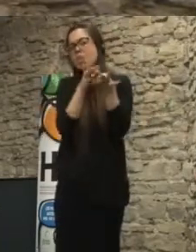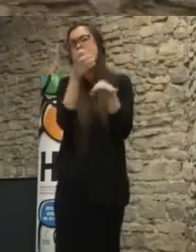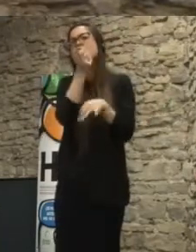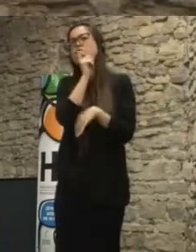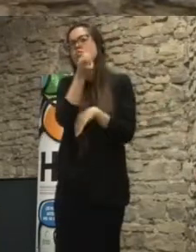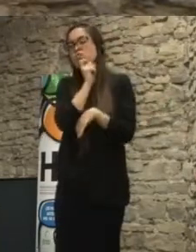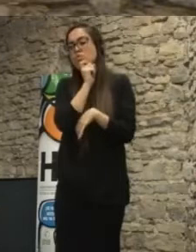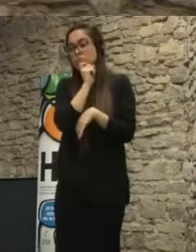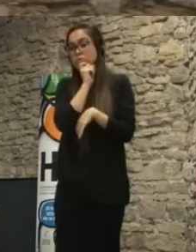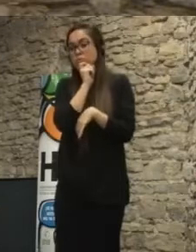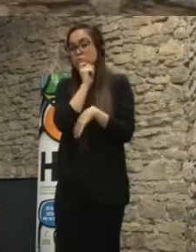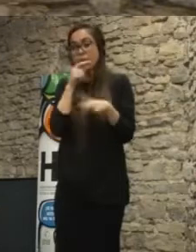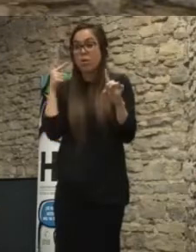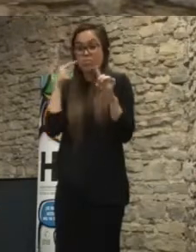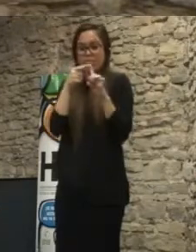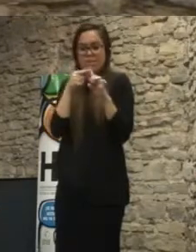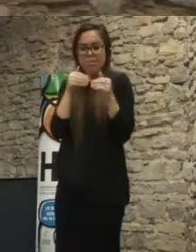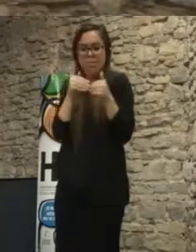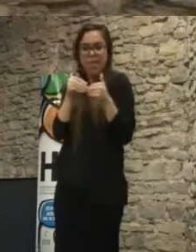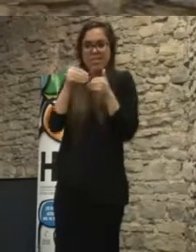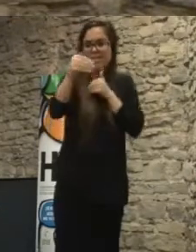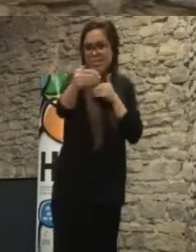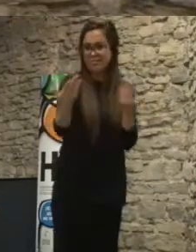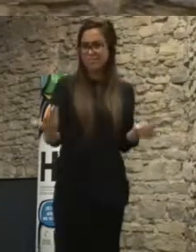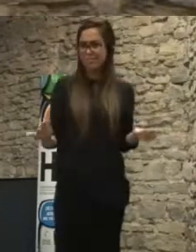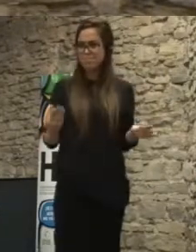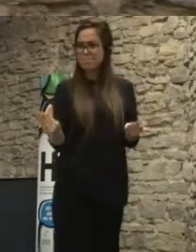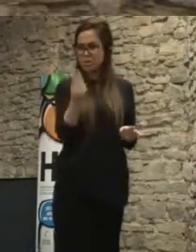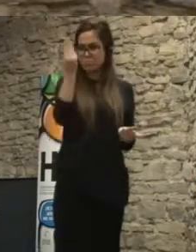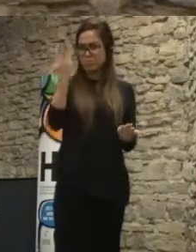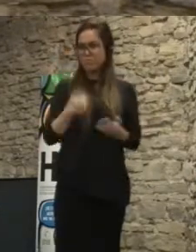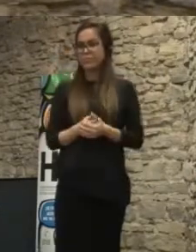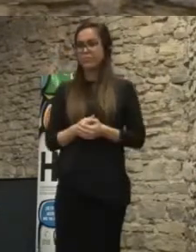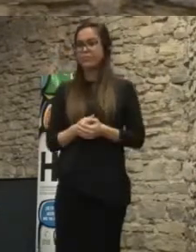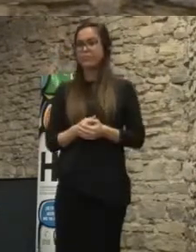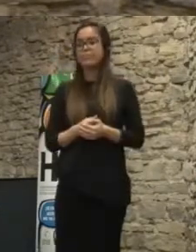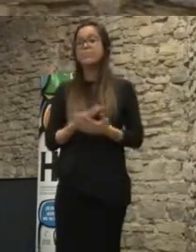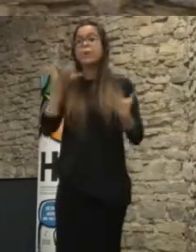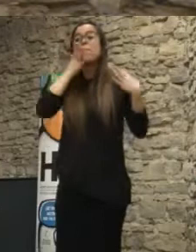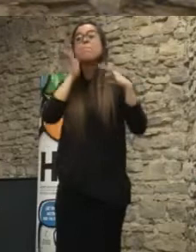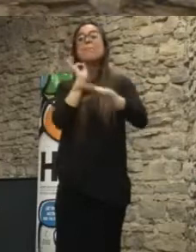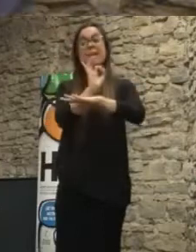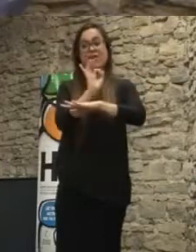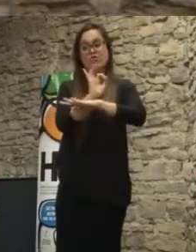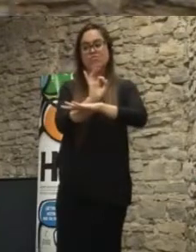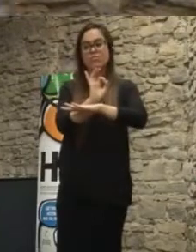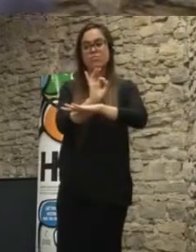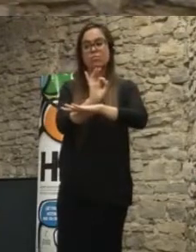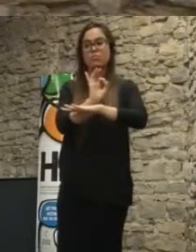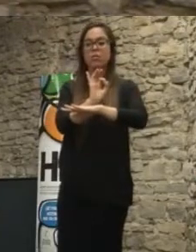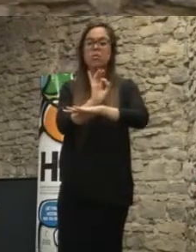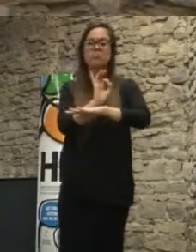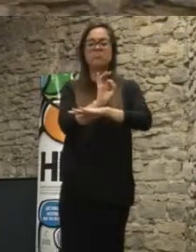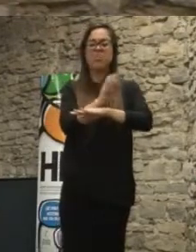que podrían dar más recorrido a esto, ¿no? El gran peligro es, bueno, oye, tú, de esto ya se ocupa